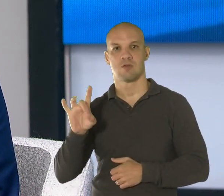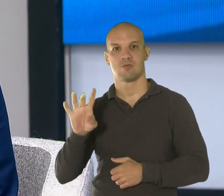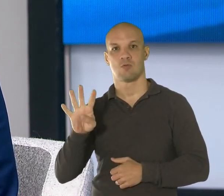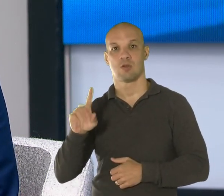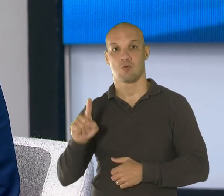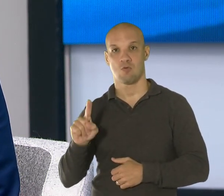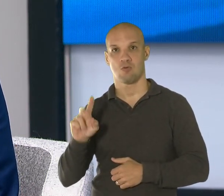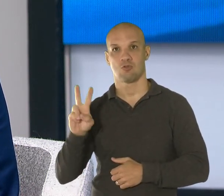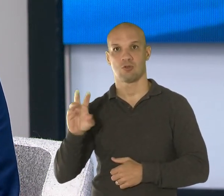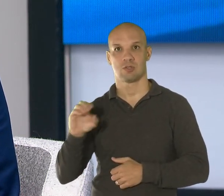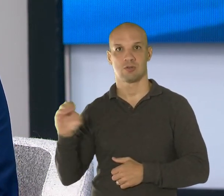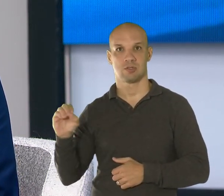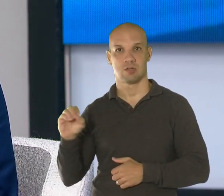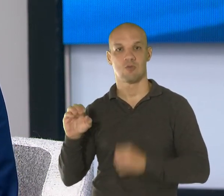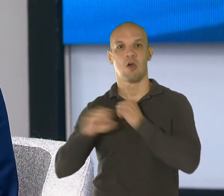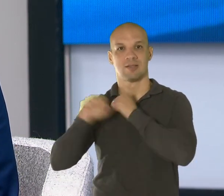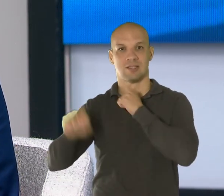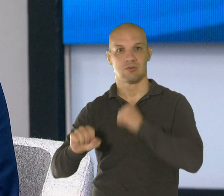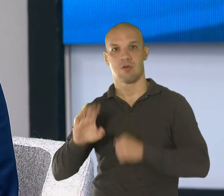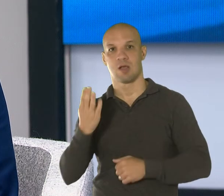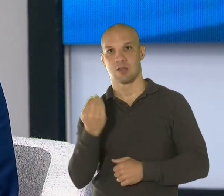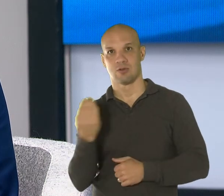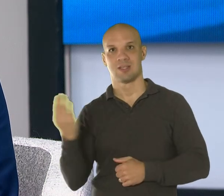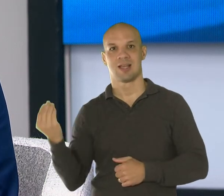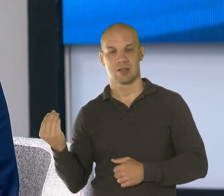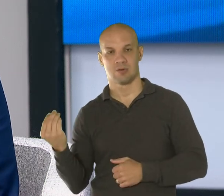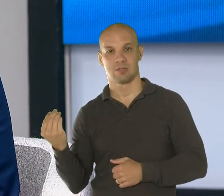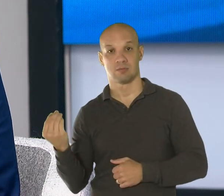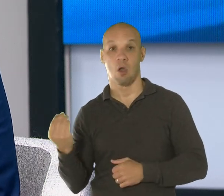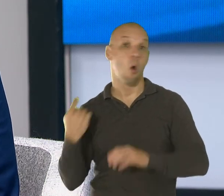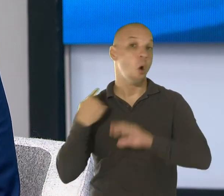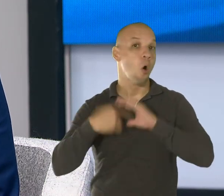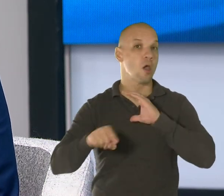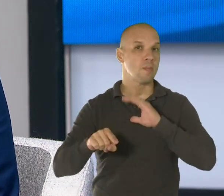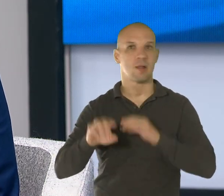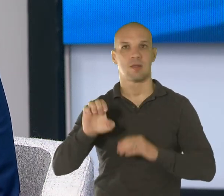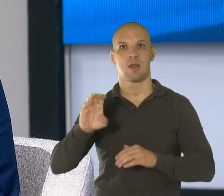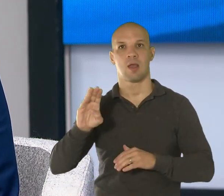787-841-2000, extensión 1414. Nos pueden escribir un correo electrónico a